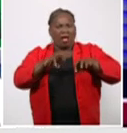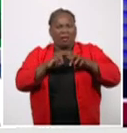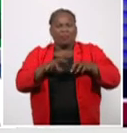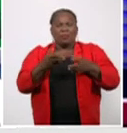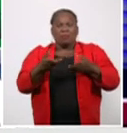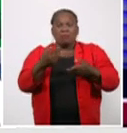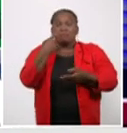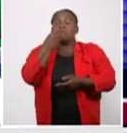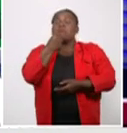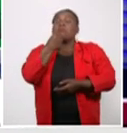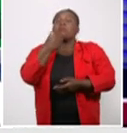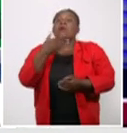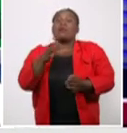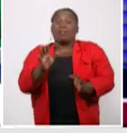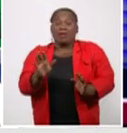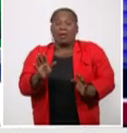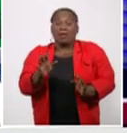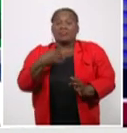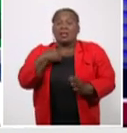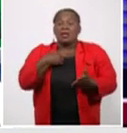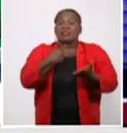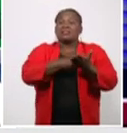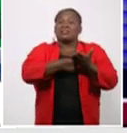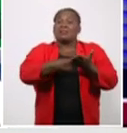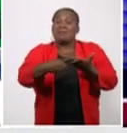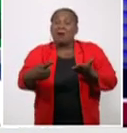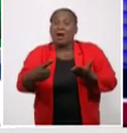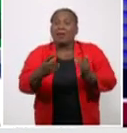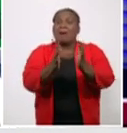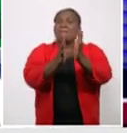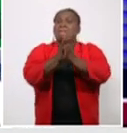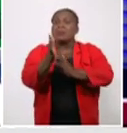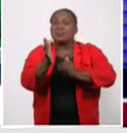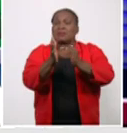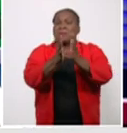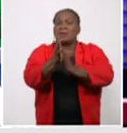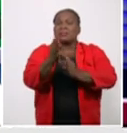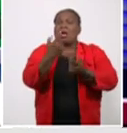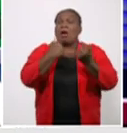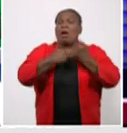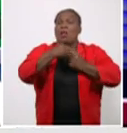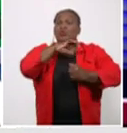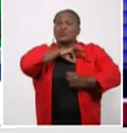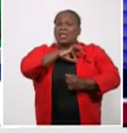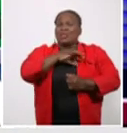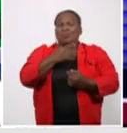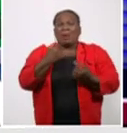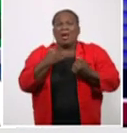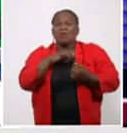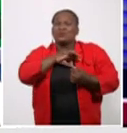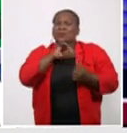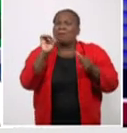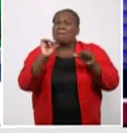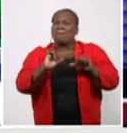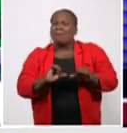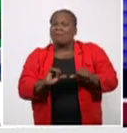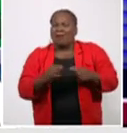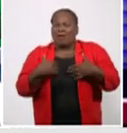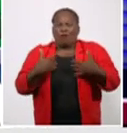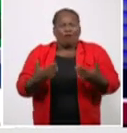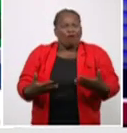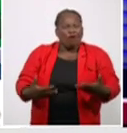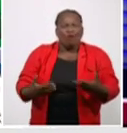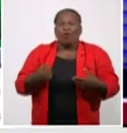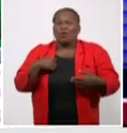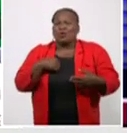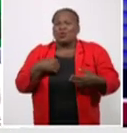pueden tener semanas y meses con síntomas que los más frecuentes, y los más frecuentes